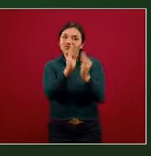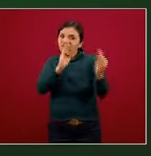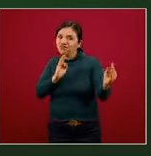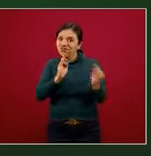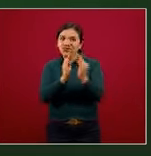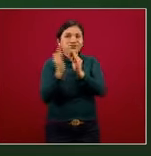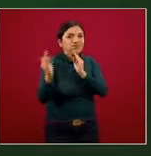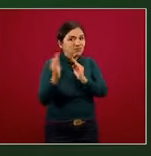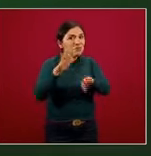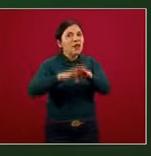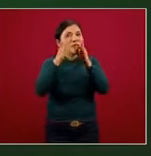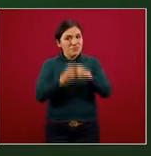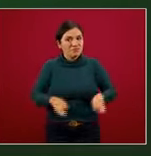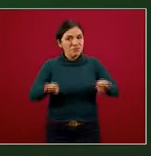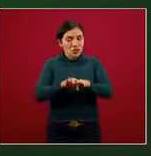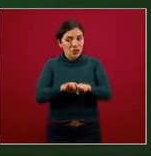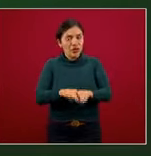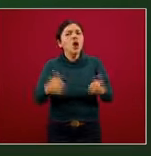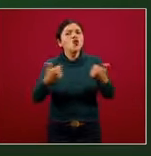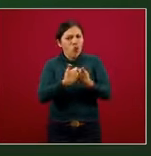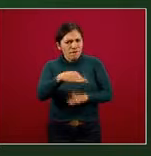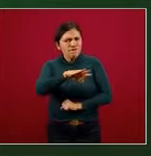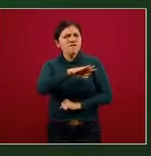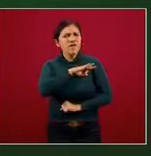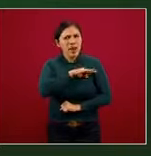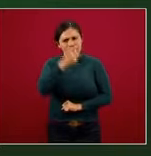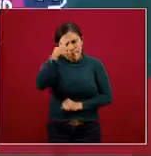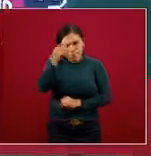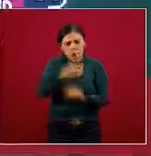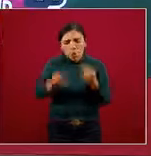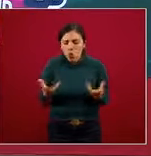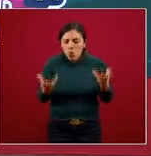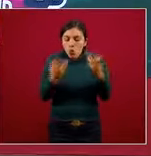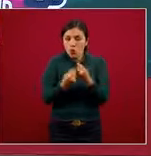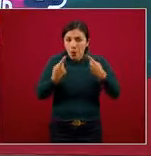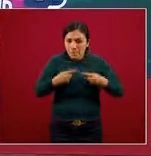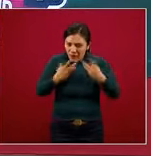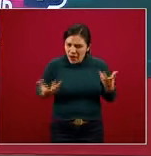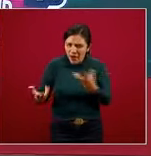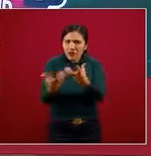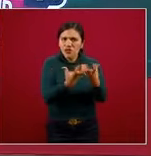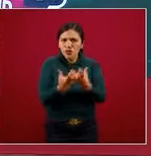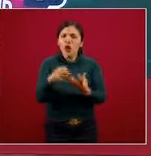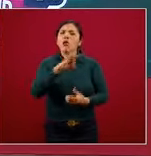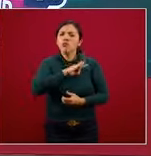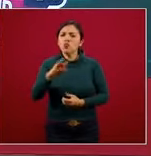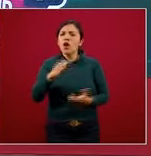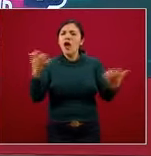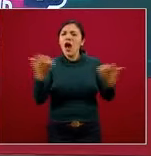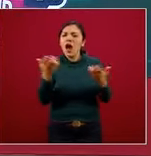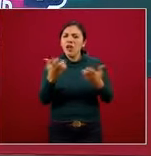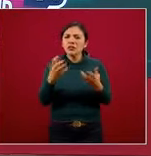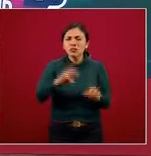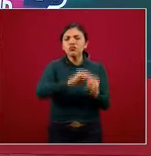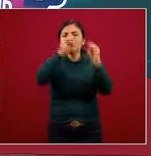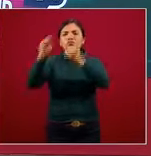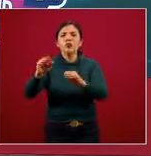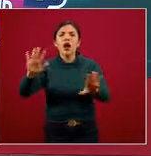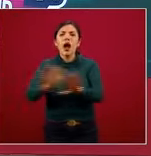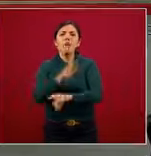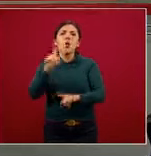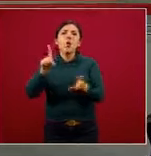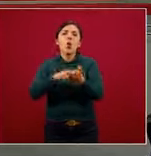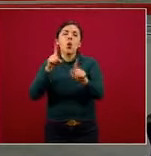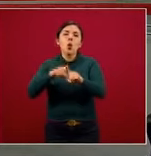distancia, pero hay que tener esperanza para que todos juntos como sociedad lleguemos a Aurora.